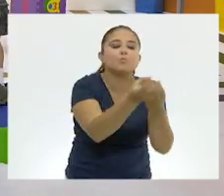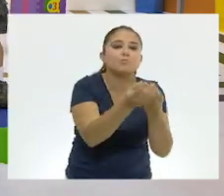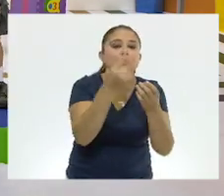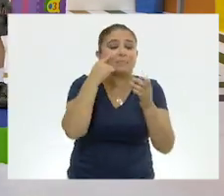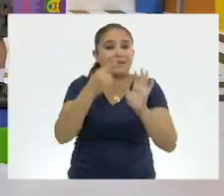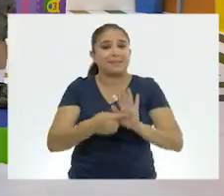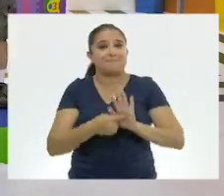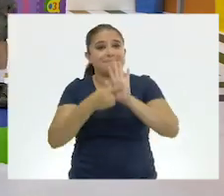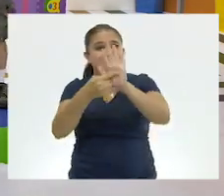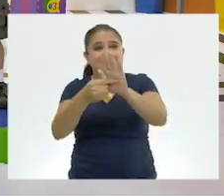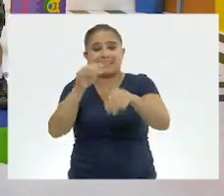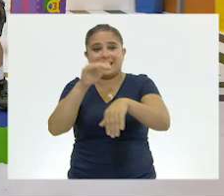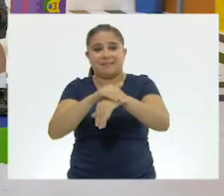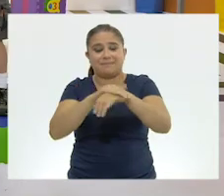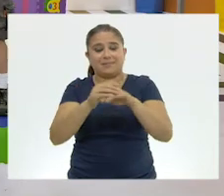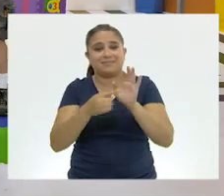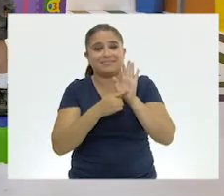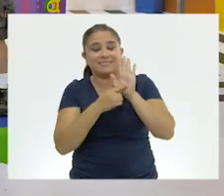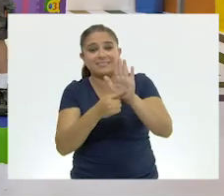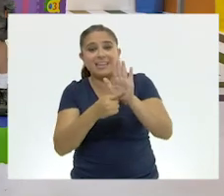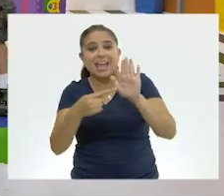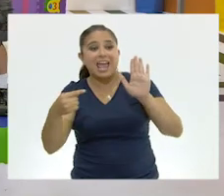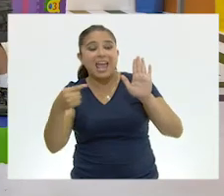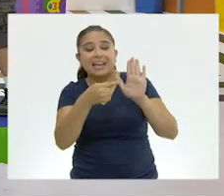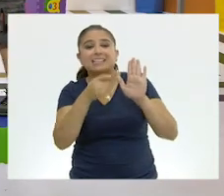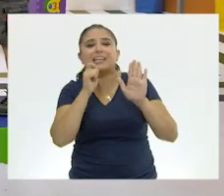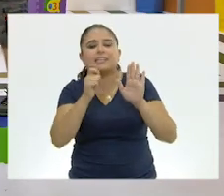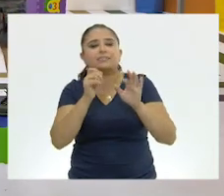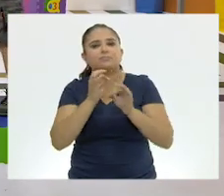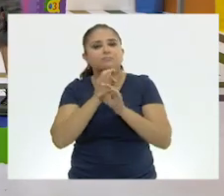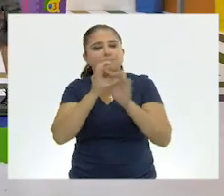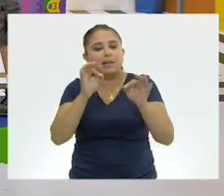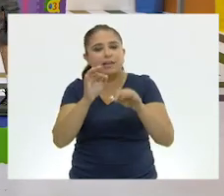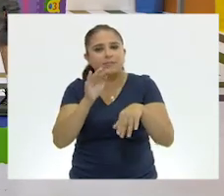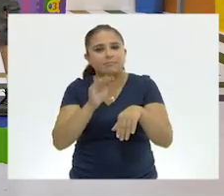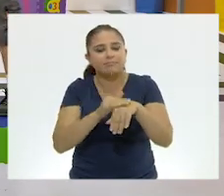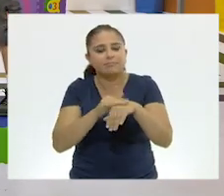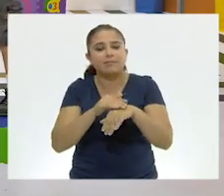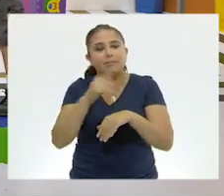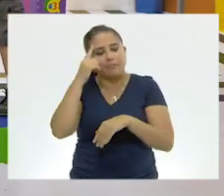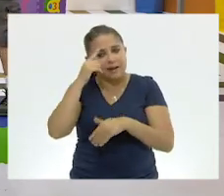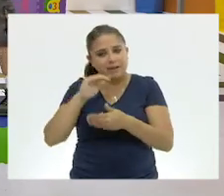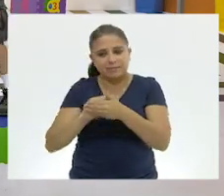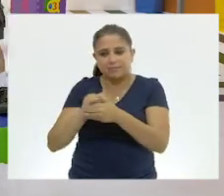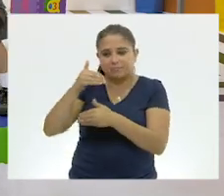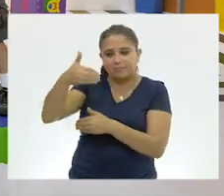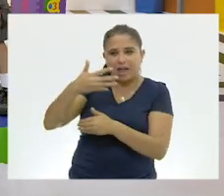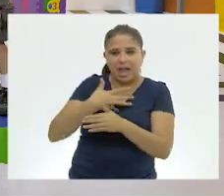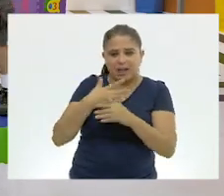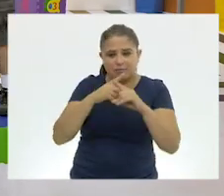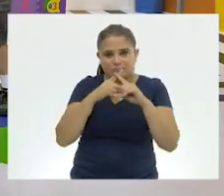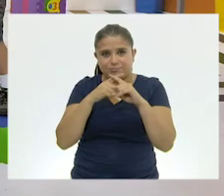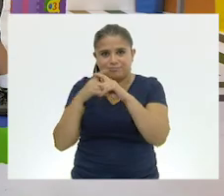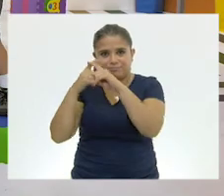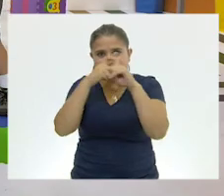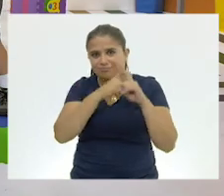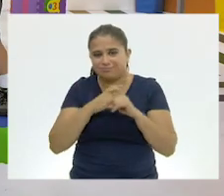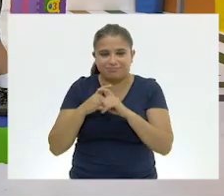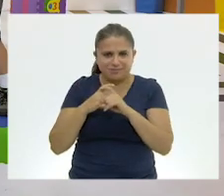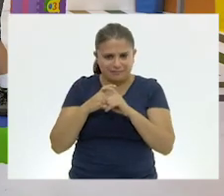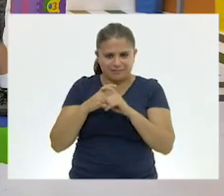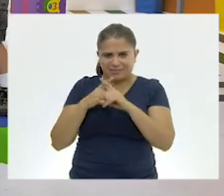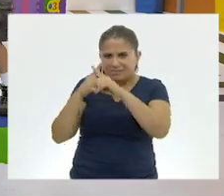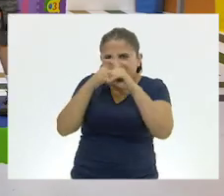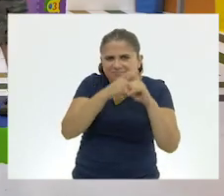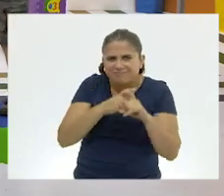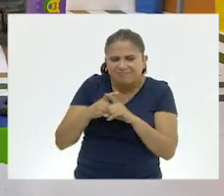a nuestros amigos y amigas. Órale. Ese es el mensaje del tesoro que está en un código. Está en clave.